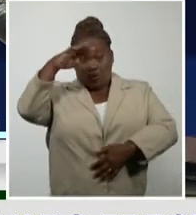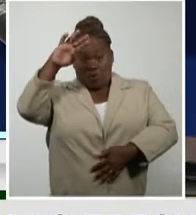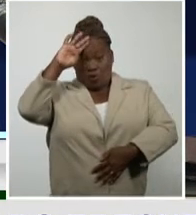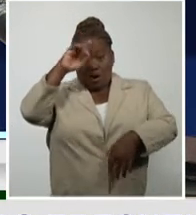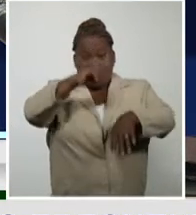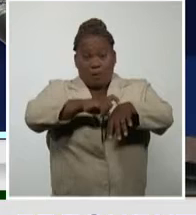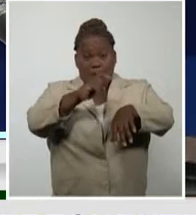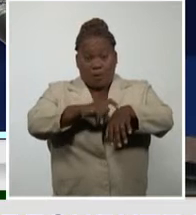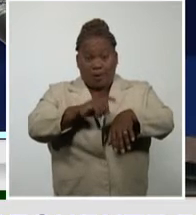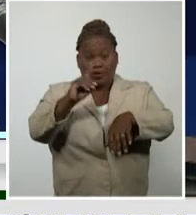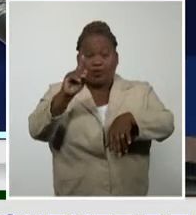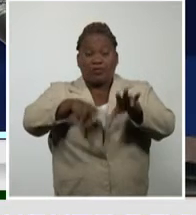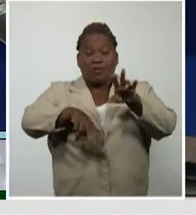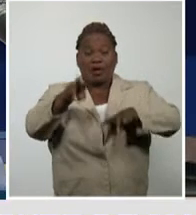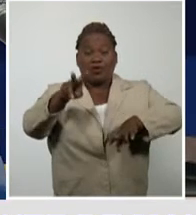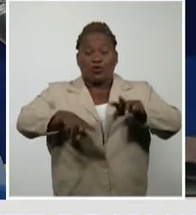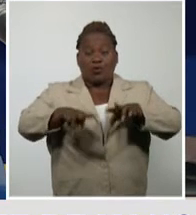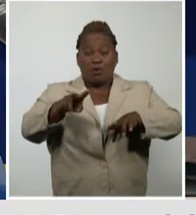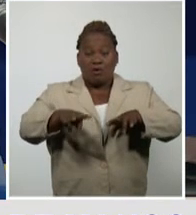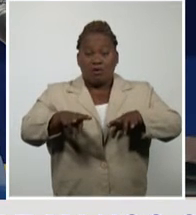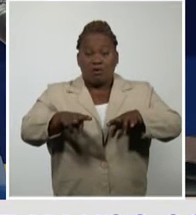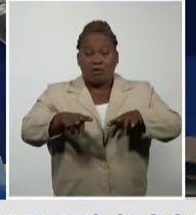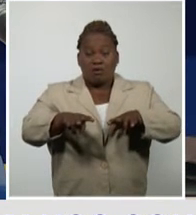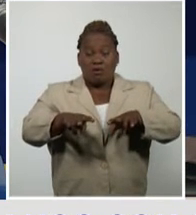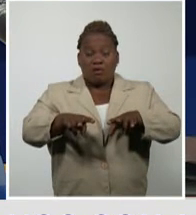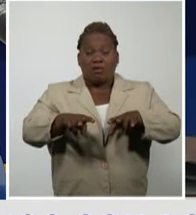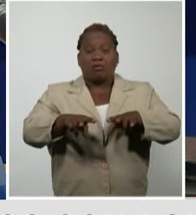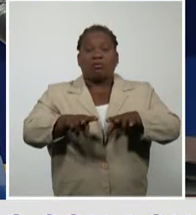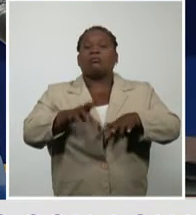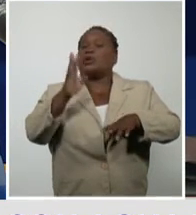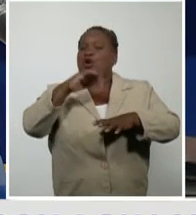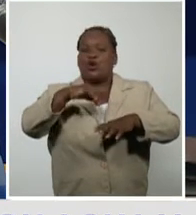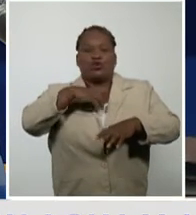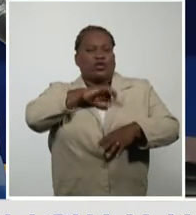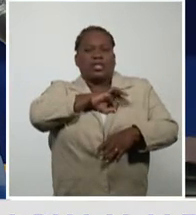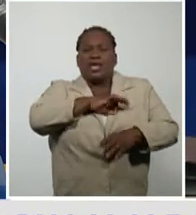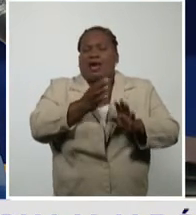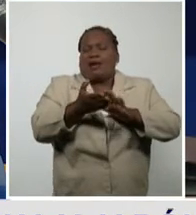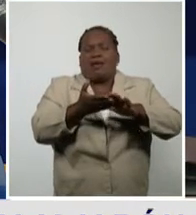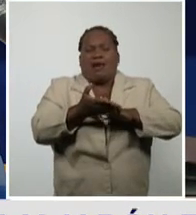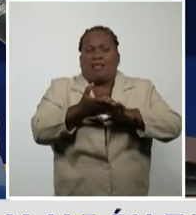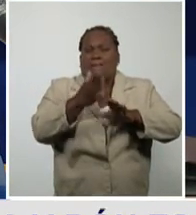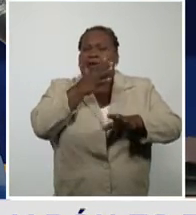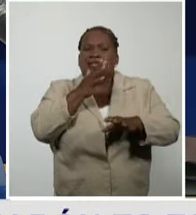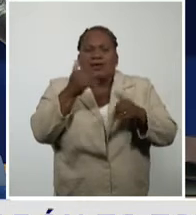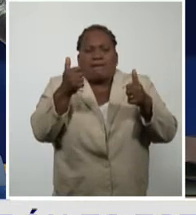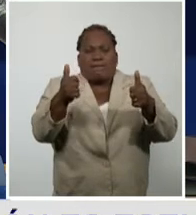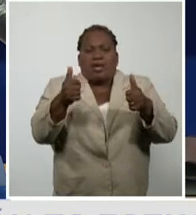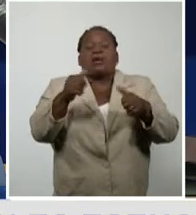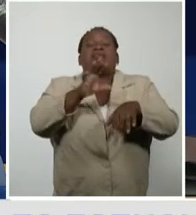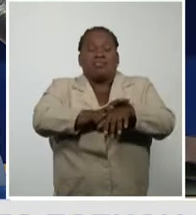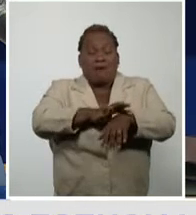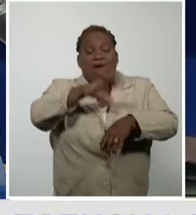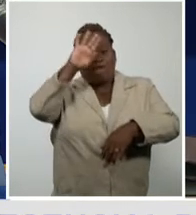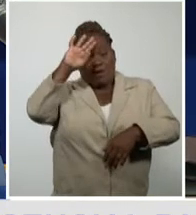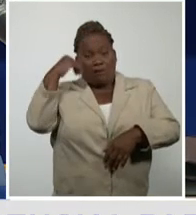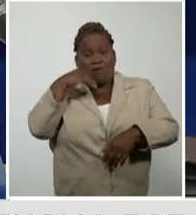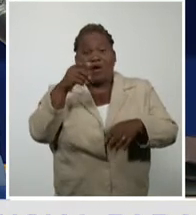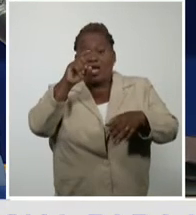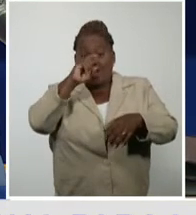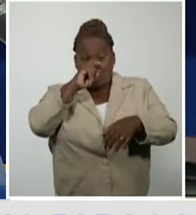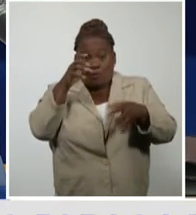del diagnóstico, eran totalmente asintomáticas. Por grupos de edades,